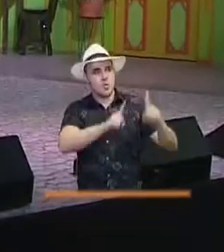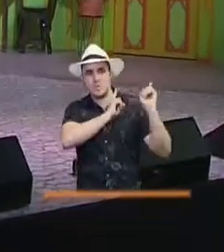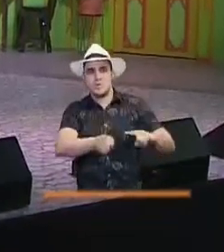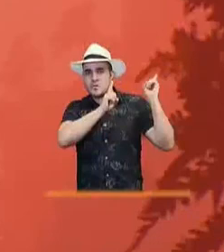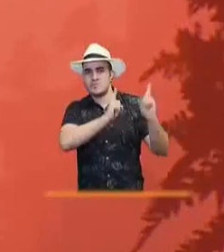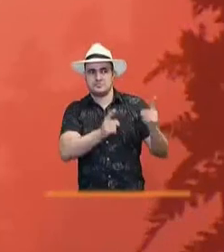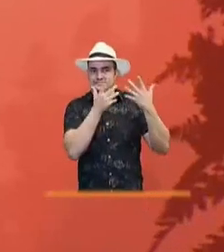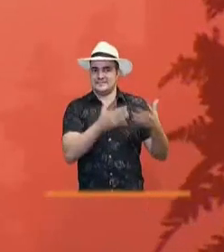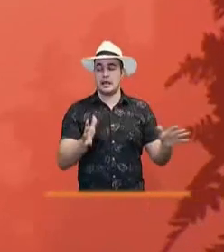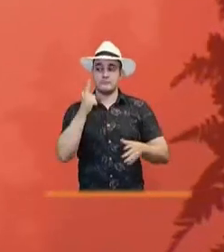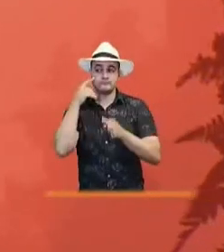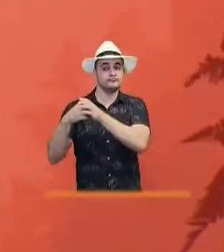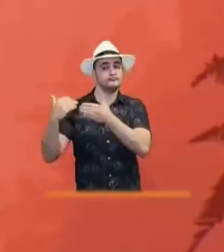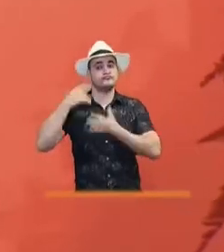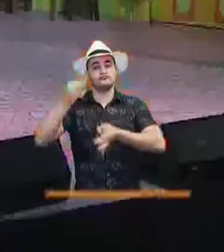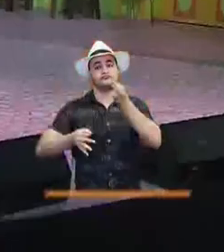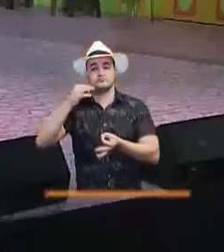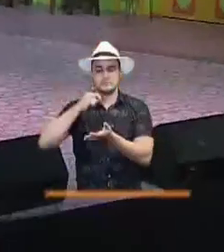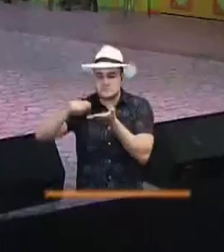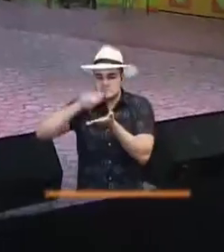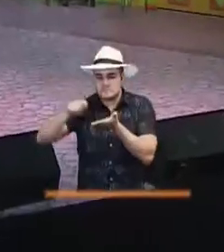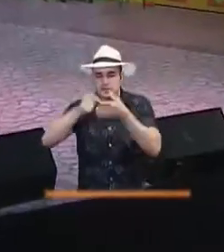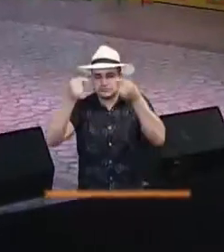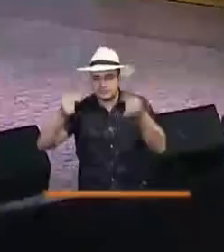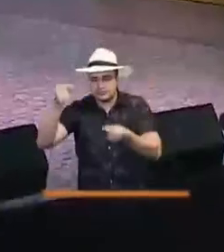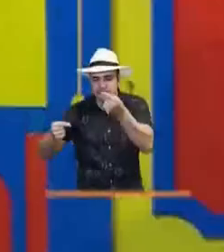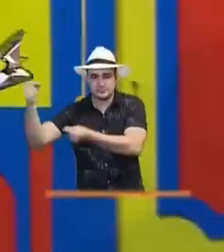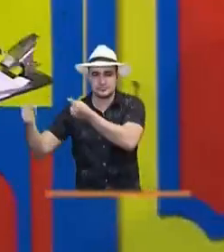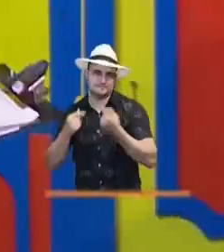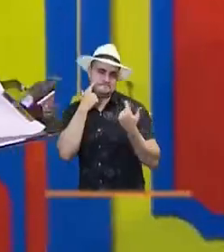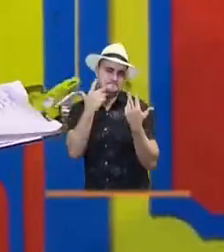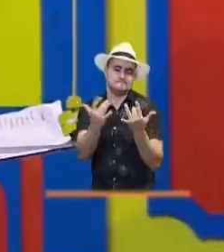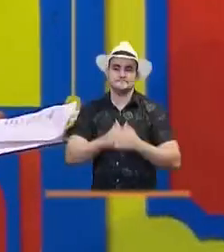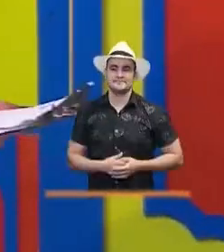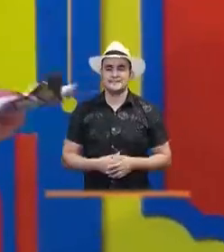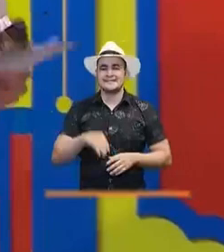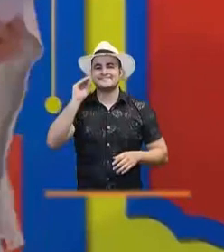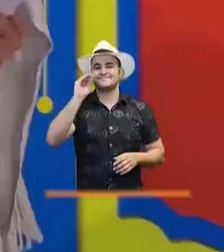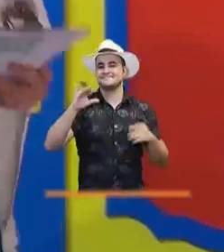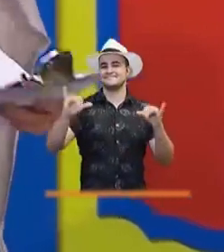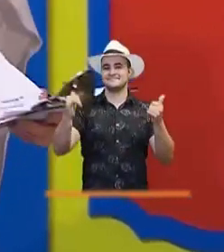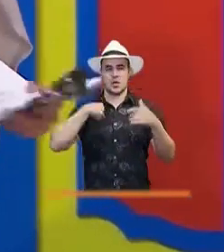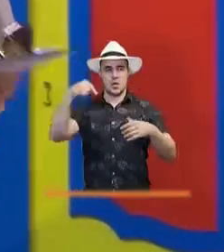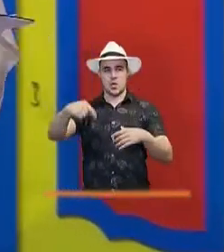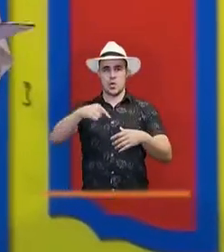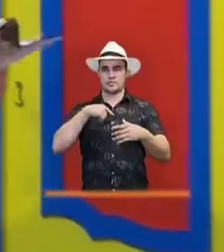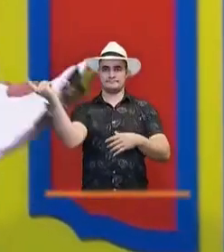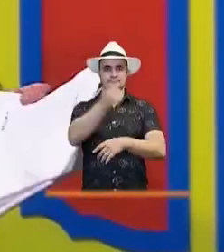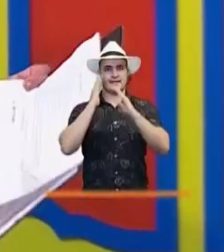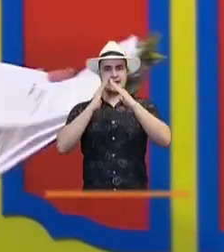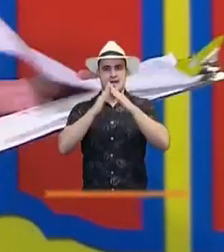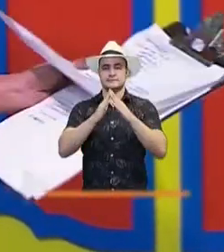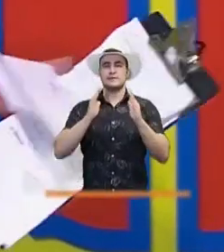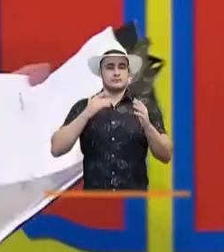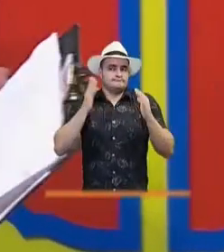calificador empezará entonces a sumar sus puntos. Claro que sí, los queremos invitar. Miren, hoy estamos viviendo este festival a distancia. Desde sus